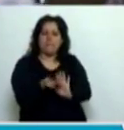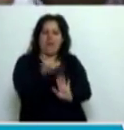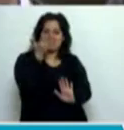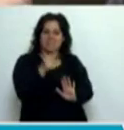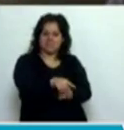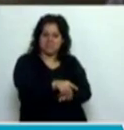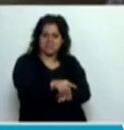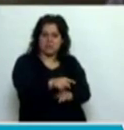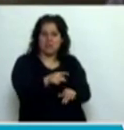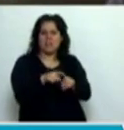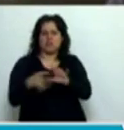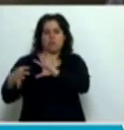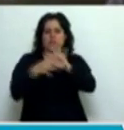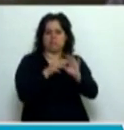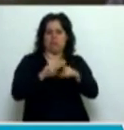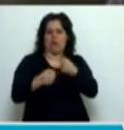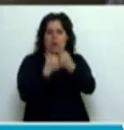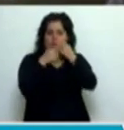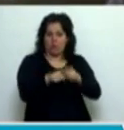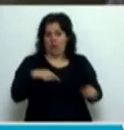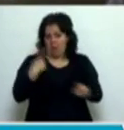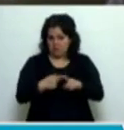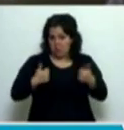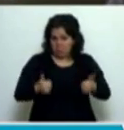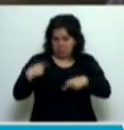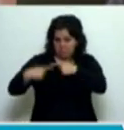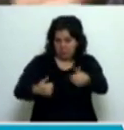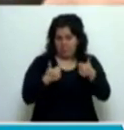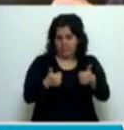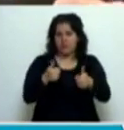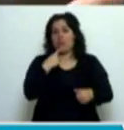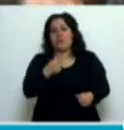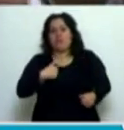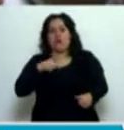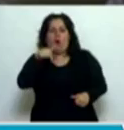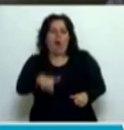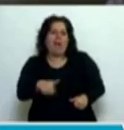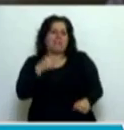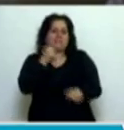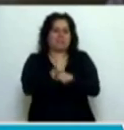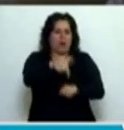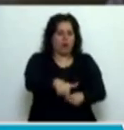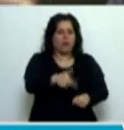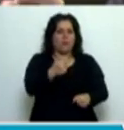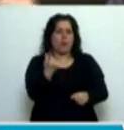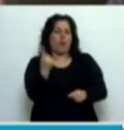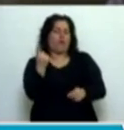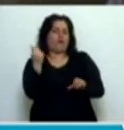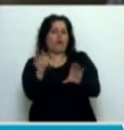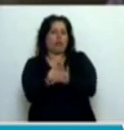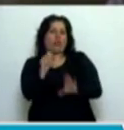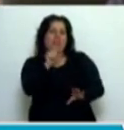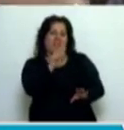una concepción que funcionó hasta ahora. Digo, hasta ahora se incrementaba el fondo de garantía del